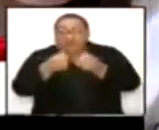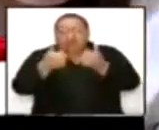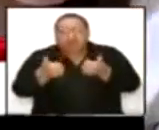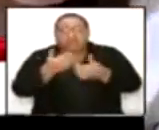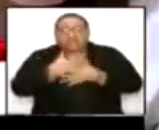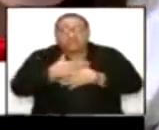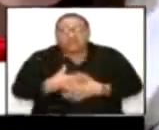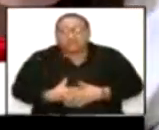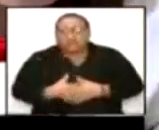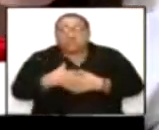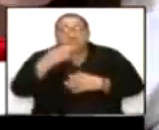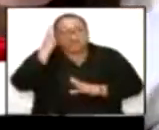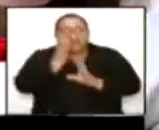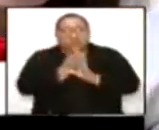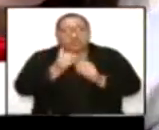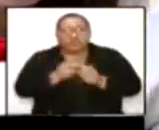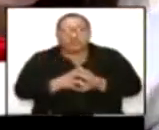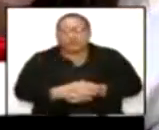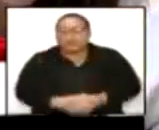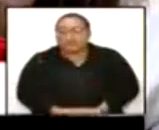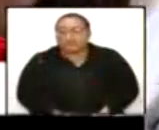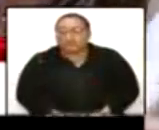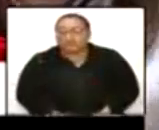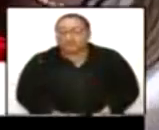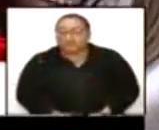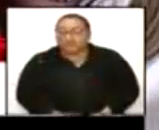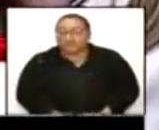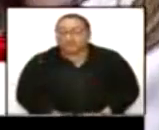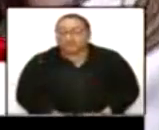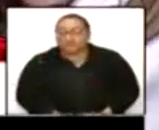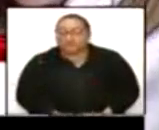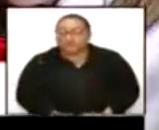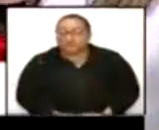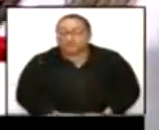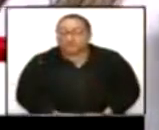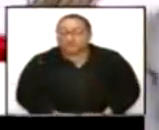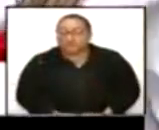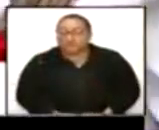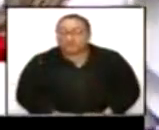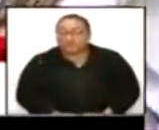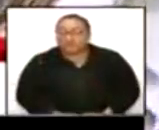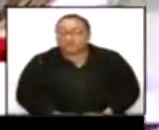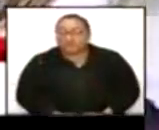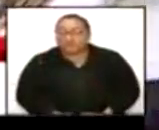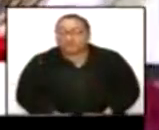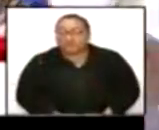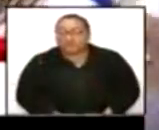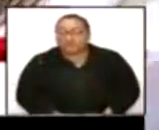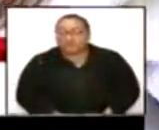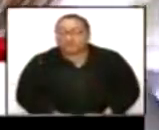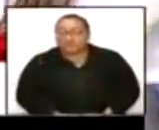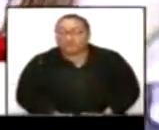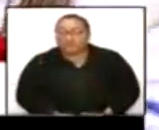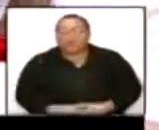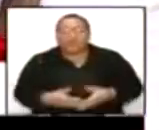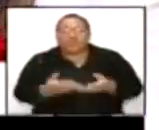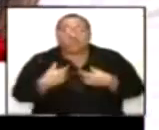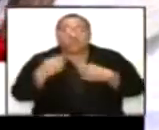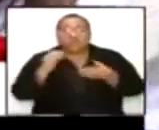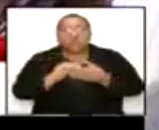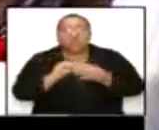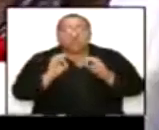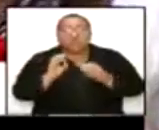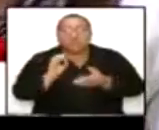bien físicamente y psicológicamente. Ahí está. Salió en un medio. ¿Y cómo nos viene a decir la representante? No, que corría